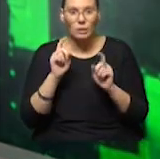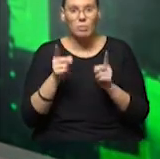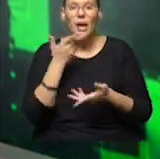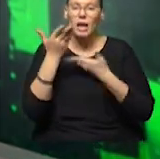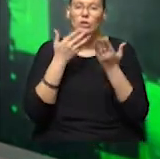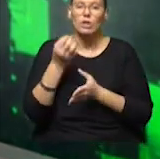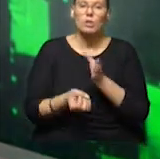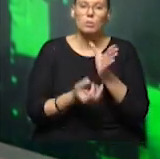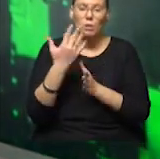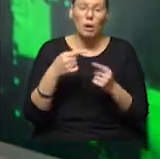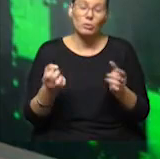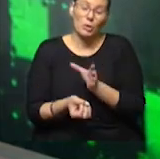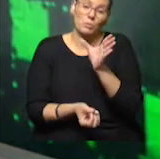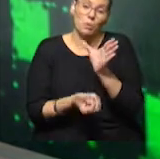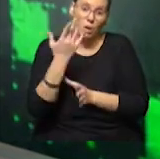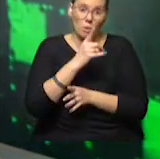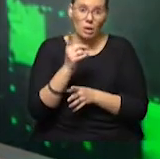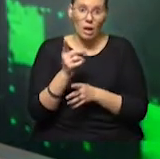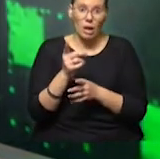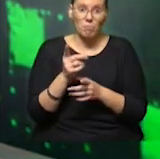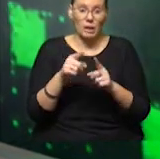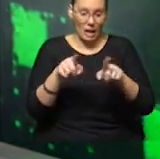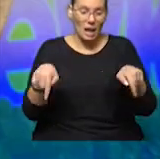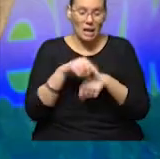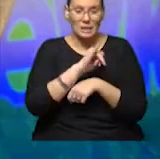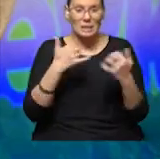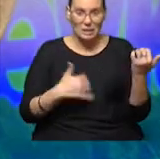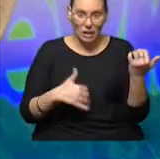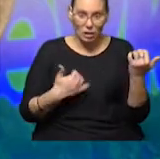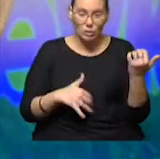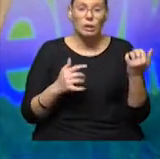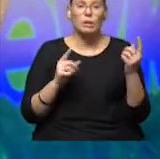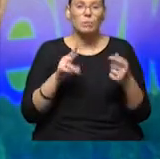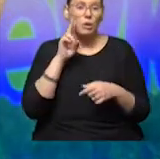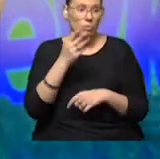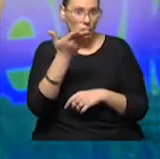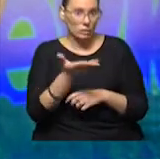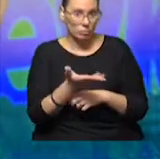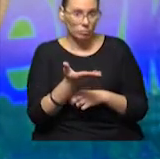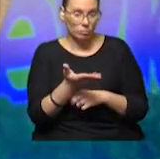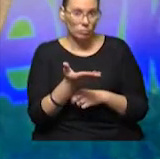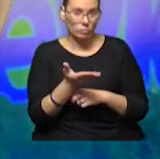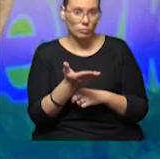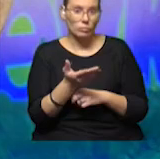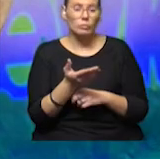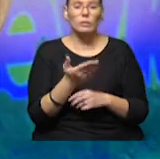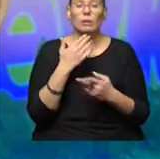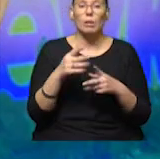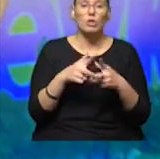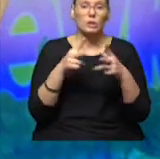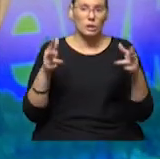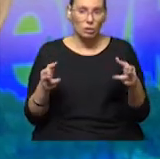canciones, entonces, mucha cosa nueva. Excelente. Nos guardamos para la cita rosa. Y para la gente que no nos conoce y aparte lo ve así, y a veces hablamos de ciclos y